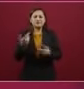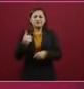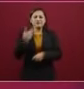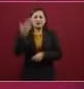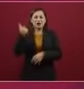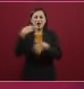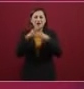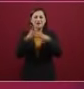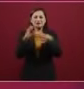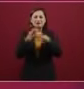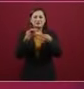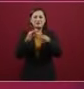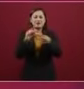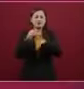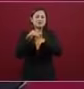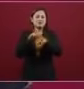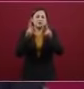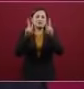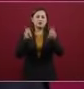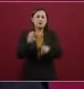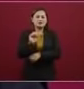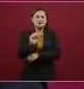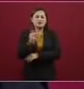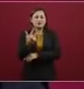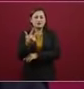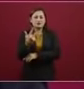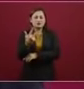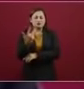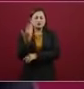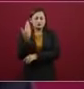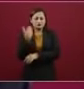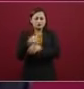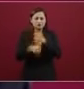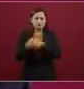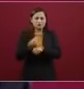68 y pasó de noche.